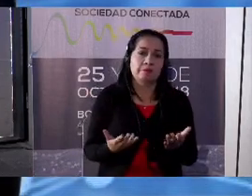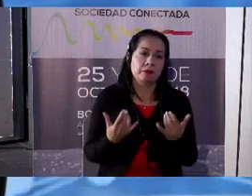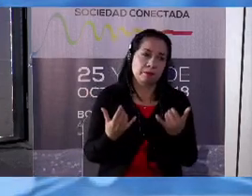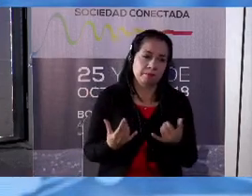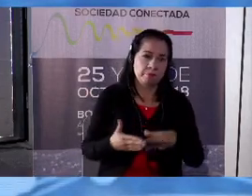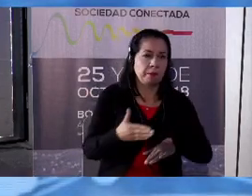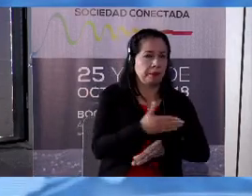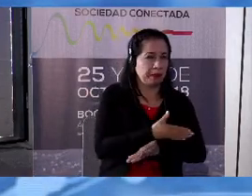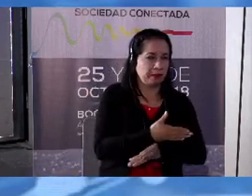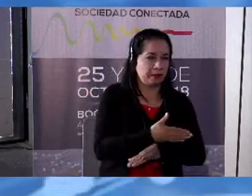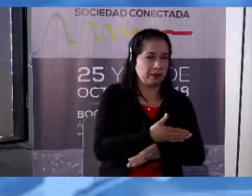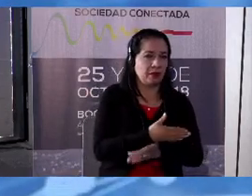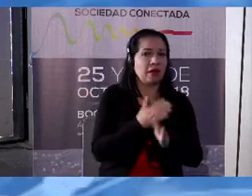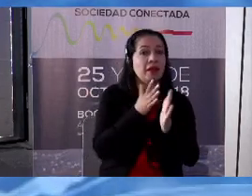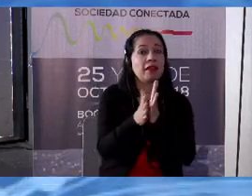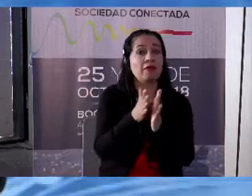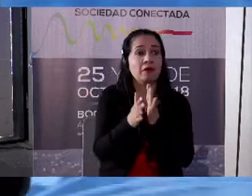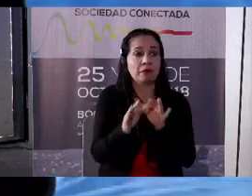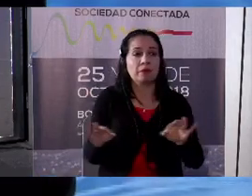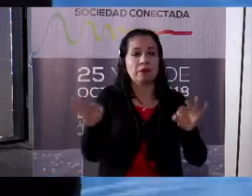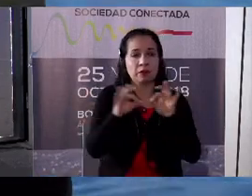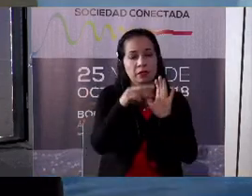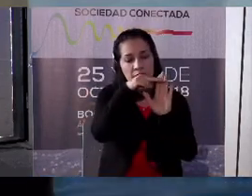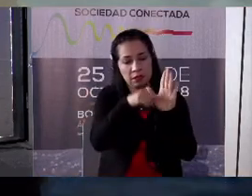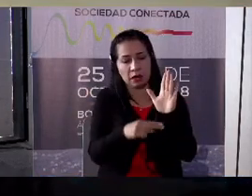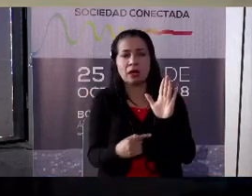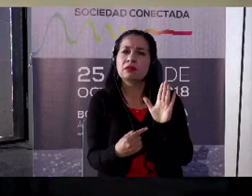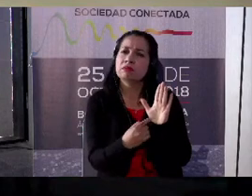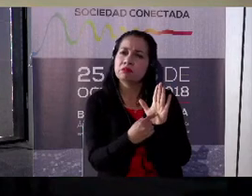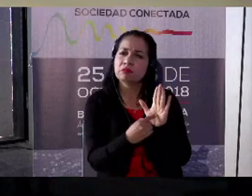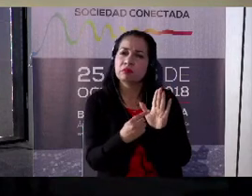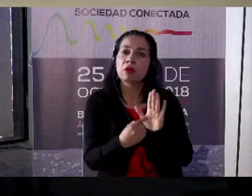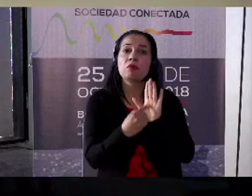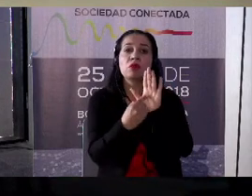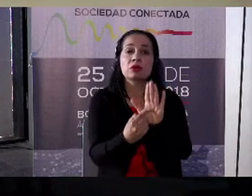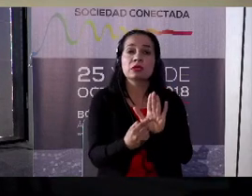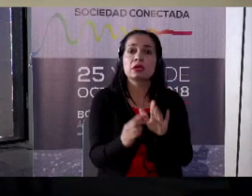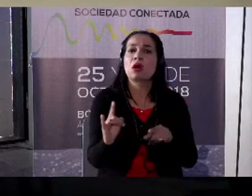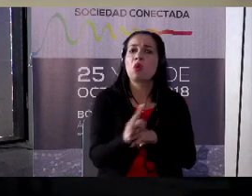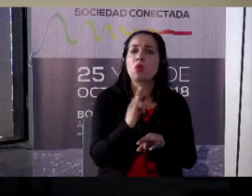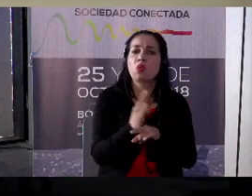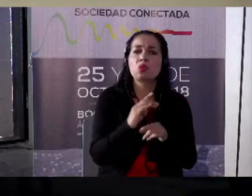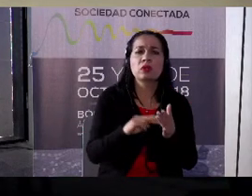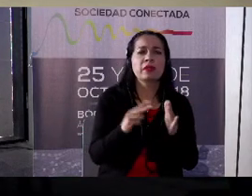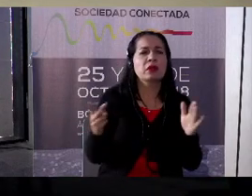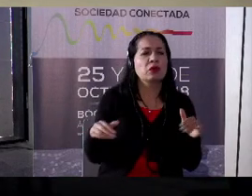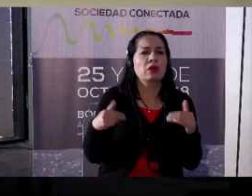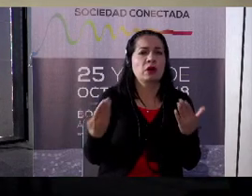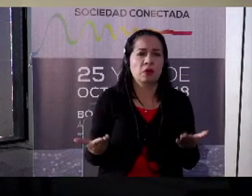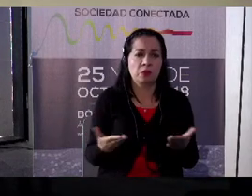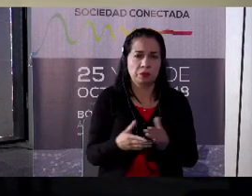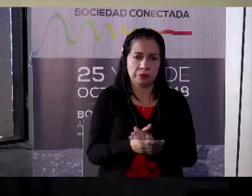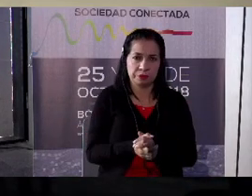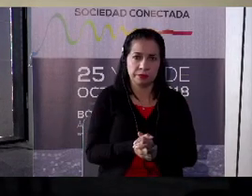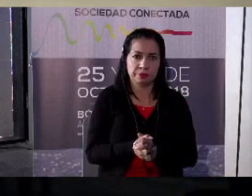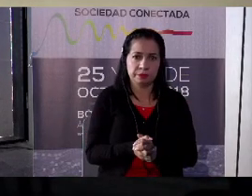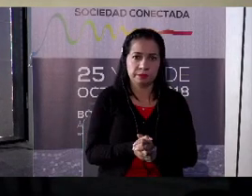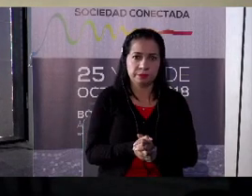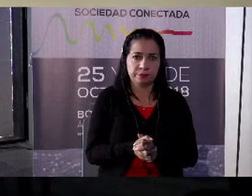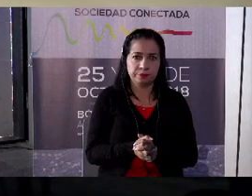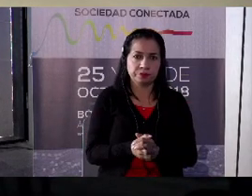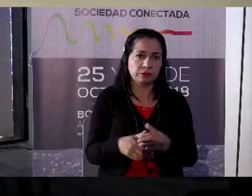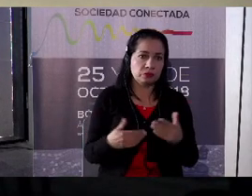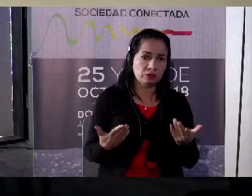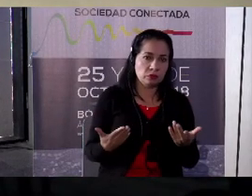hablamos el día de ayer necesitamos reglas acerca de cómo usar estas tecnologías Y